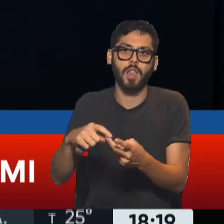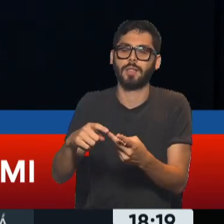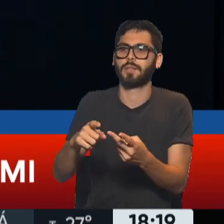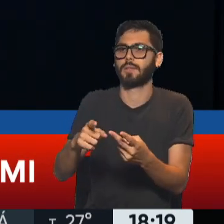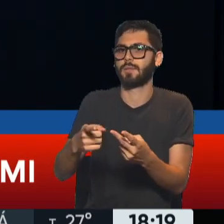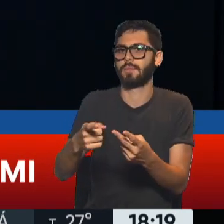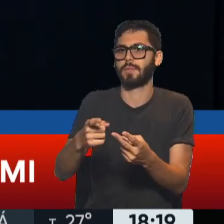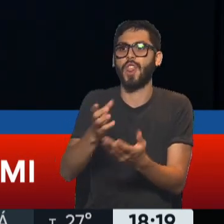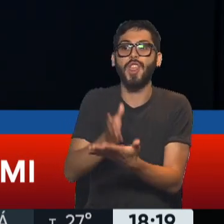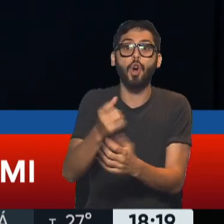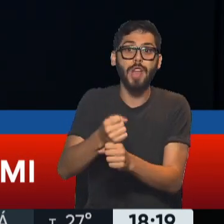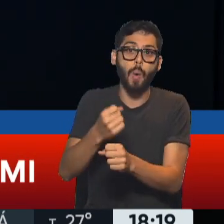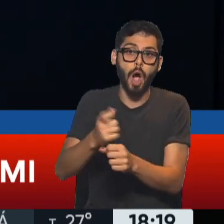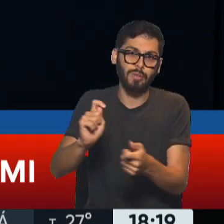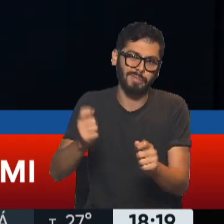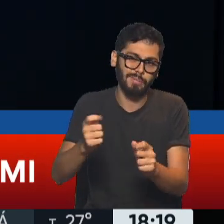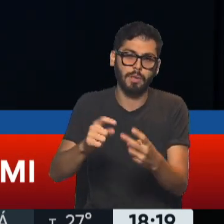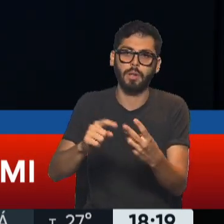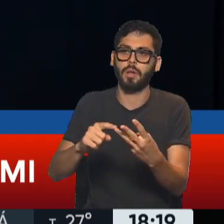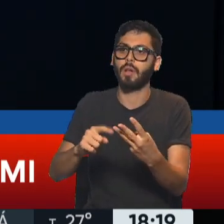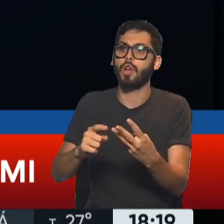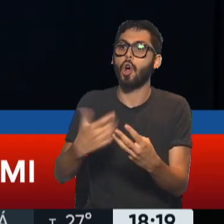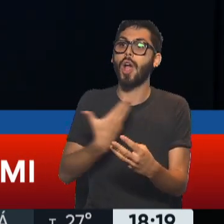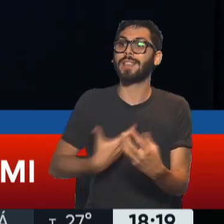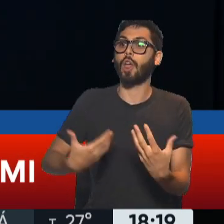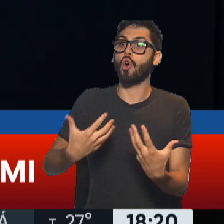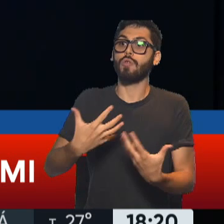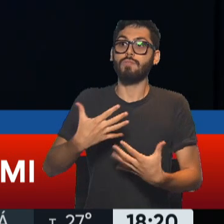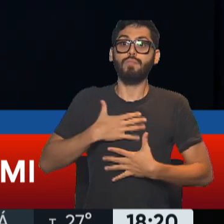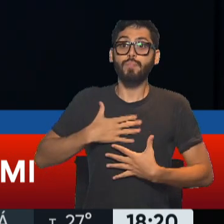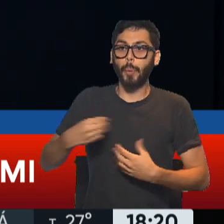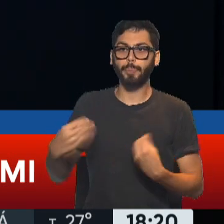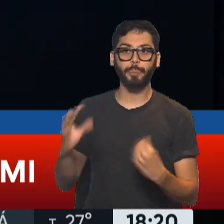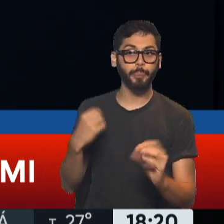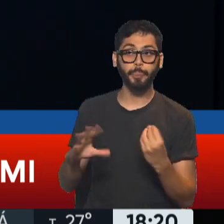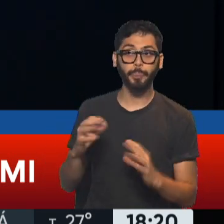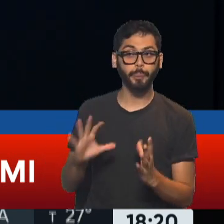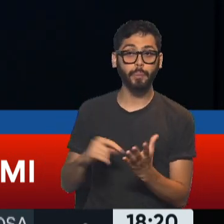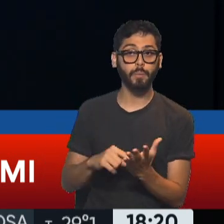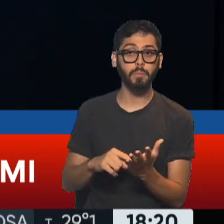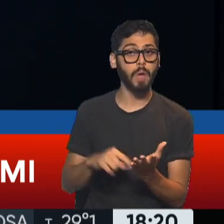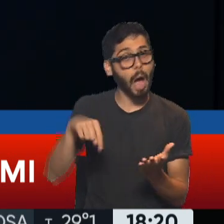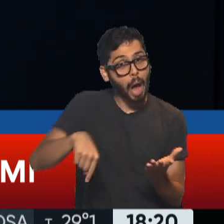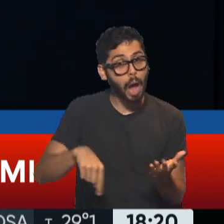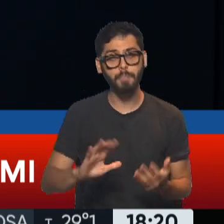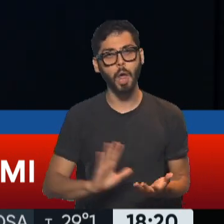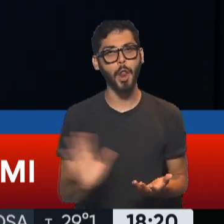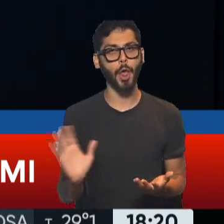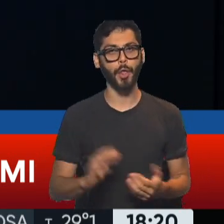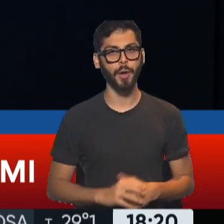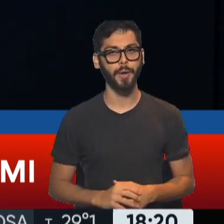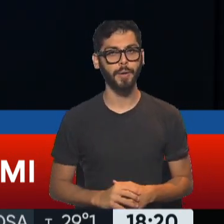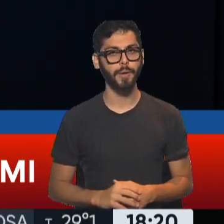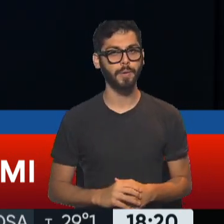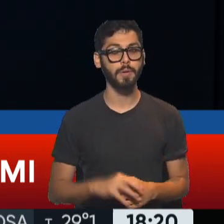dañar derechos laborales y pérdida de patrimonios del Estado, aquí no hay nada de eso. Se mantendrán todos